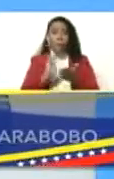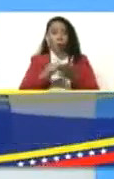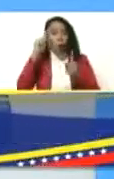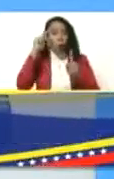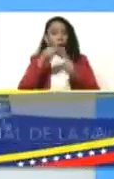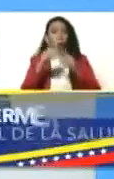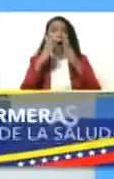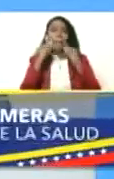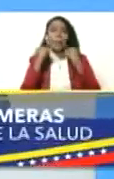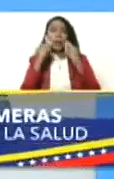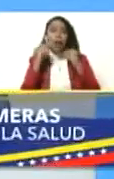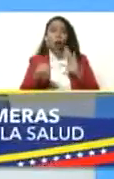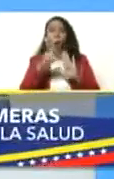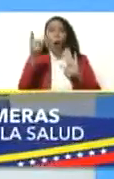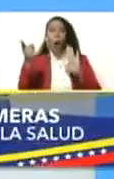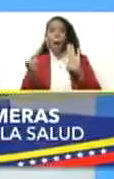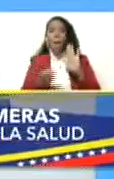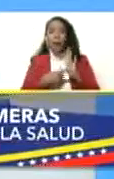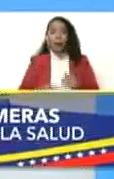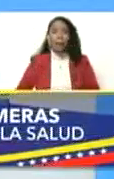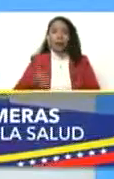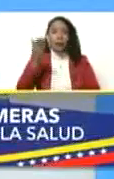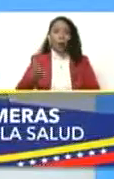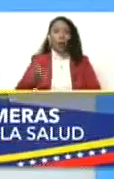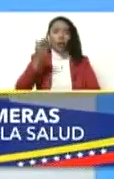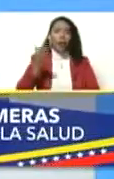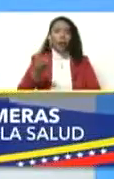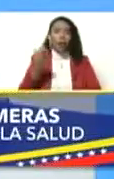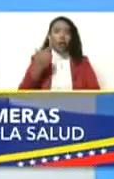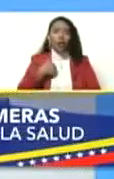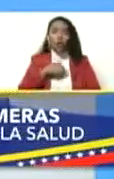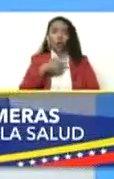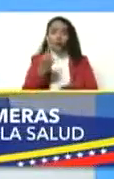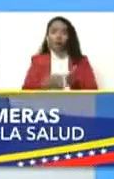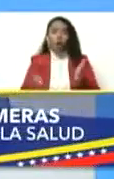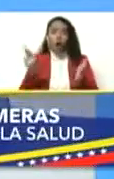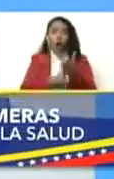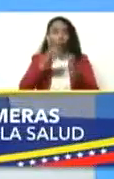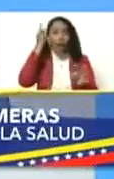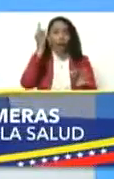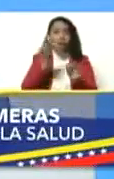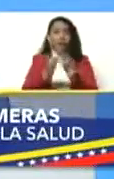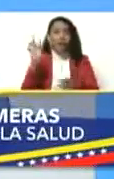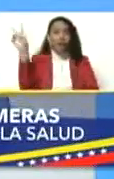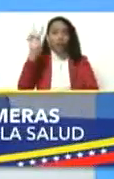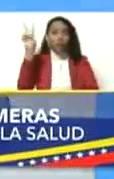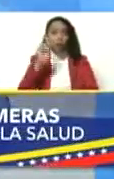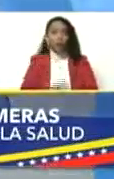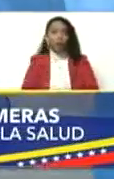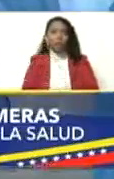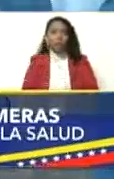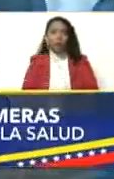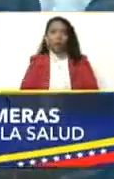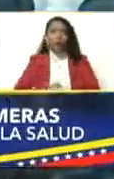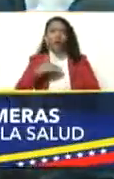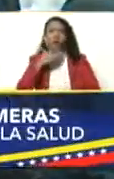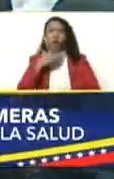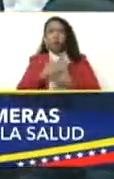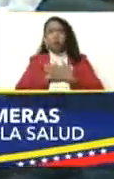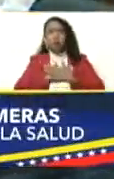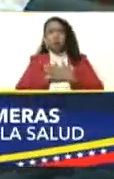experiencia completamente significativa donde reiteramos nuestra fe en Venezuela. Llena de bondades,